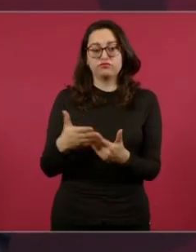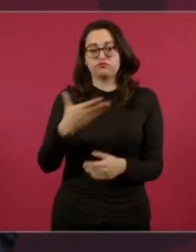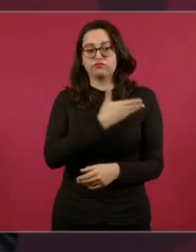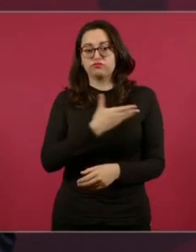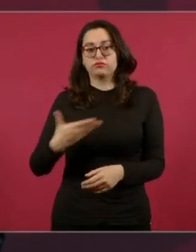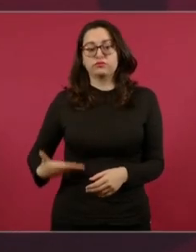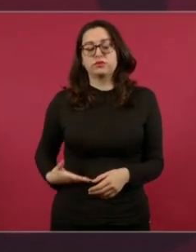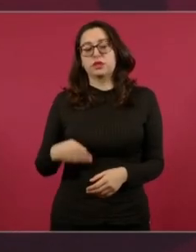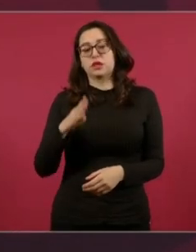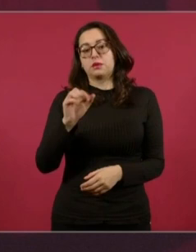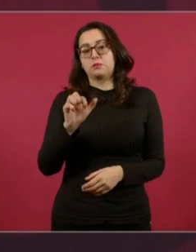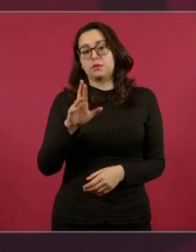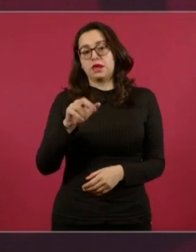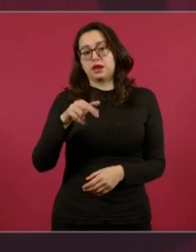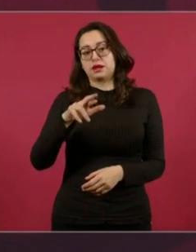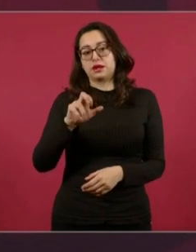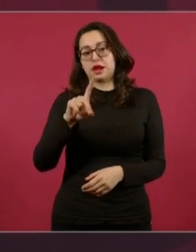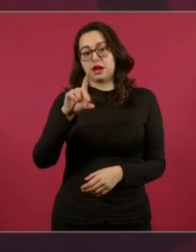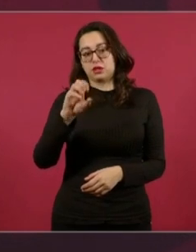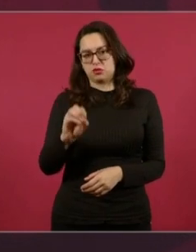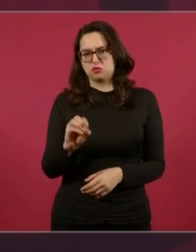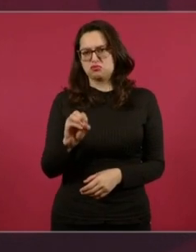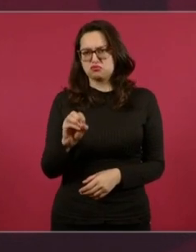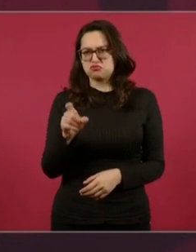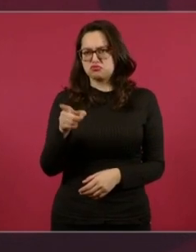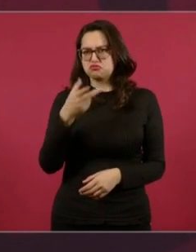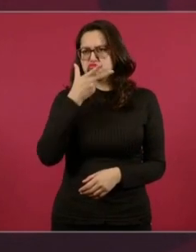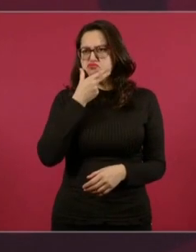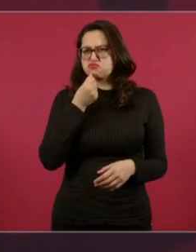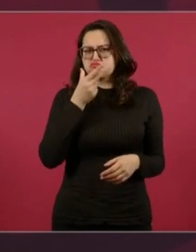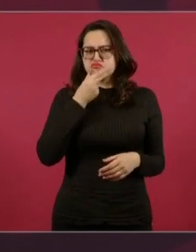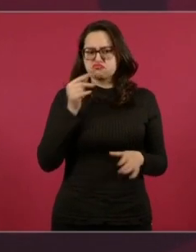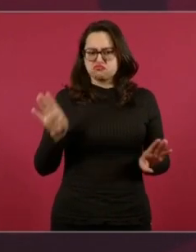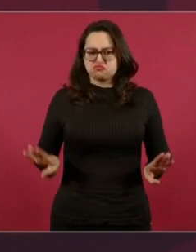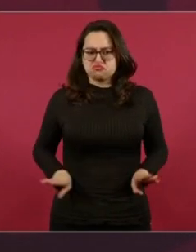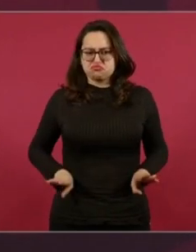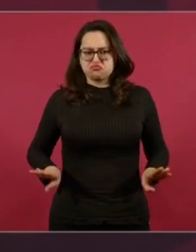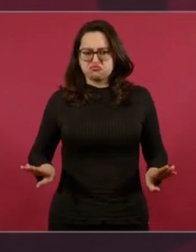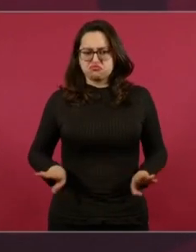Bernardo Arévalo, que es un hombre serio,